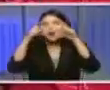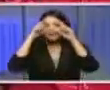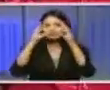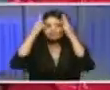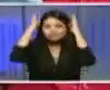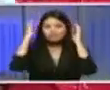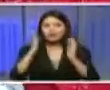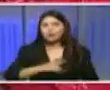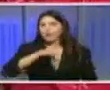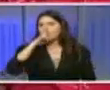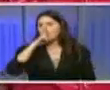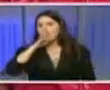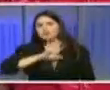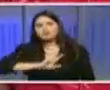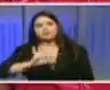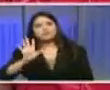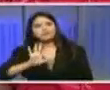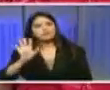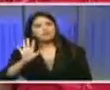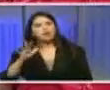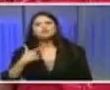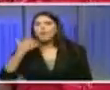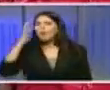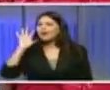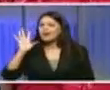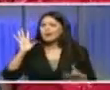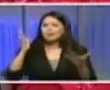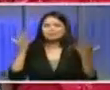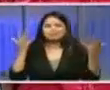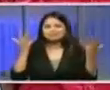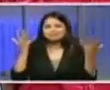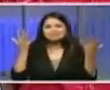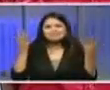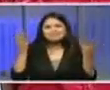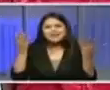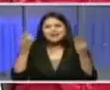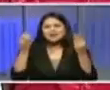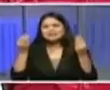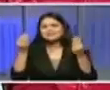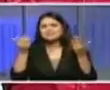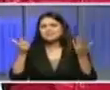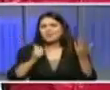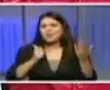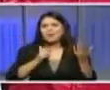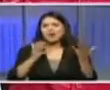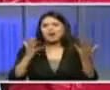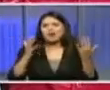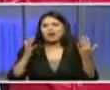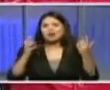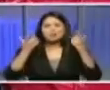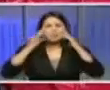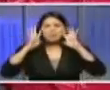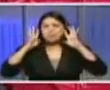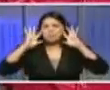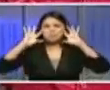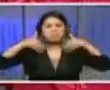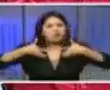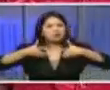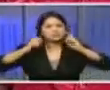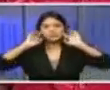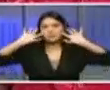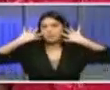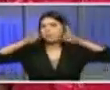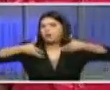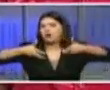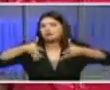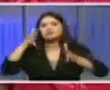criminal. Creo que perdió cualquier equilibrio, racionalidad o conciencia